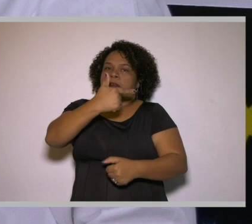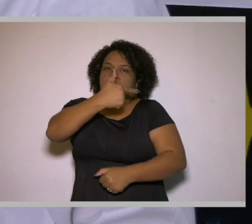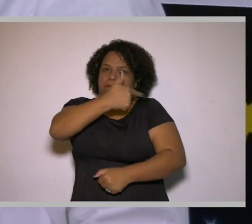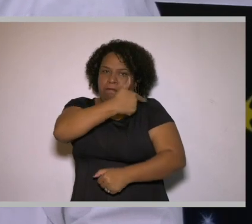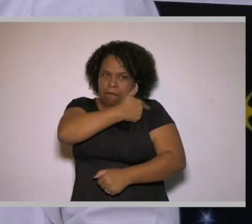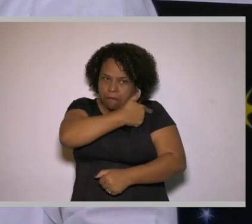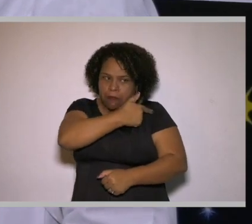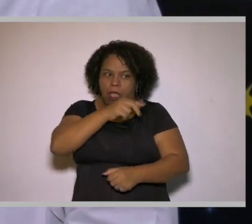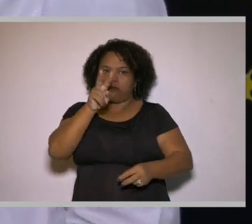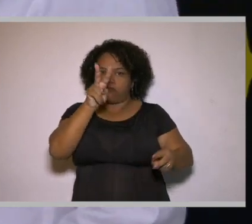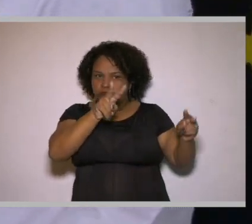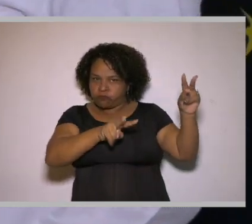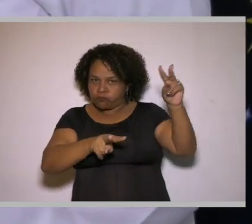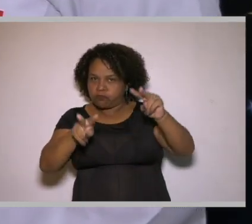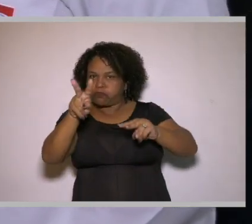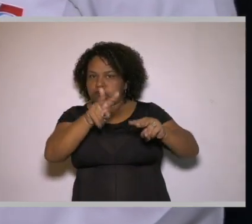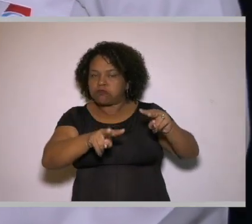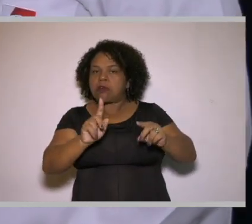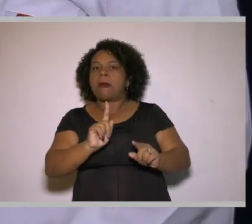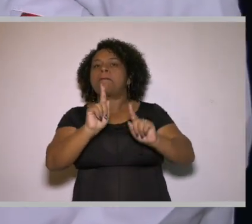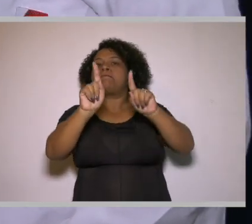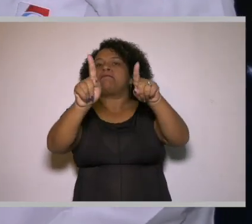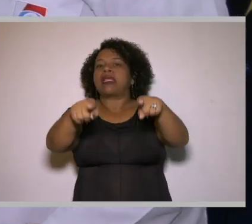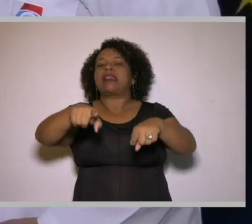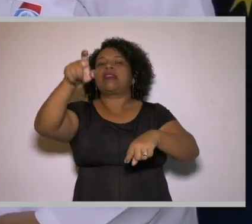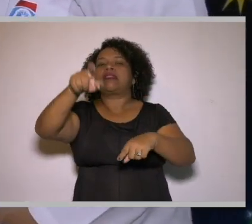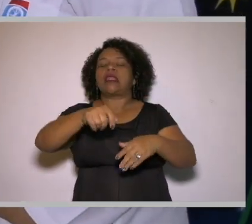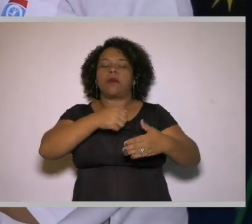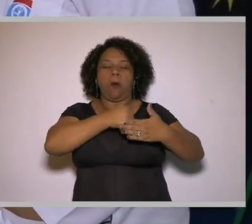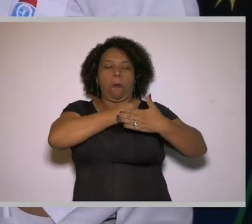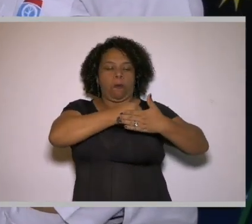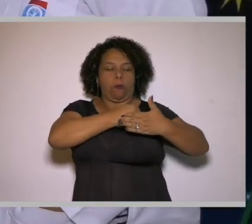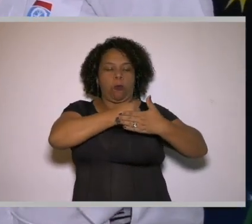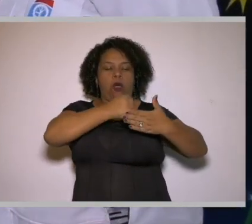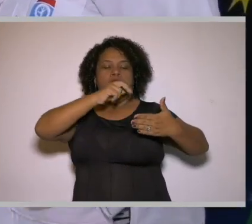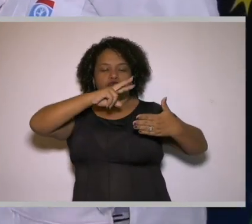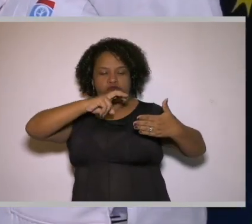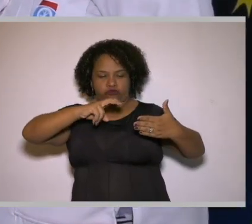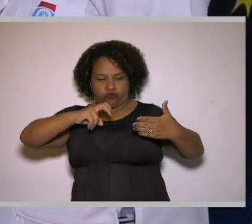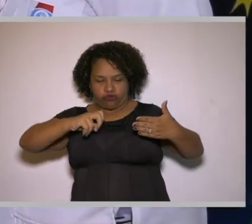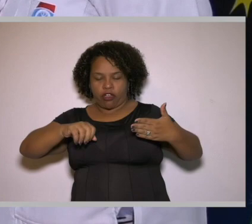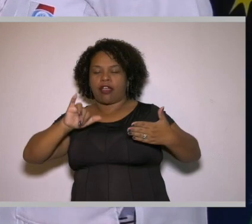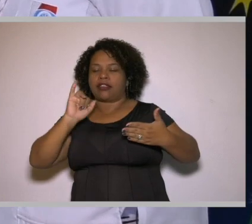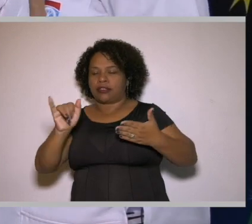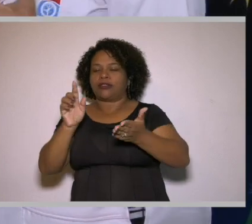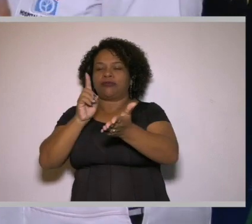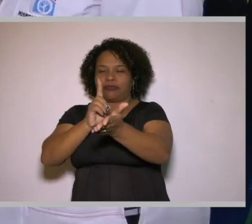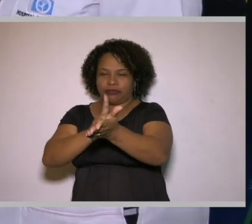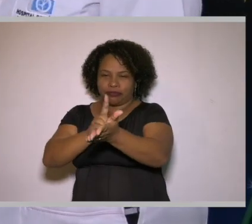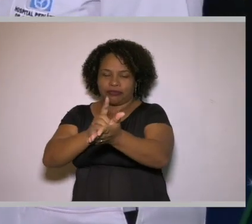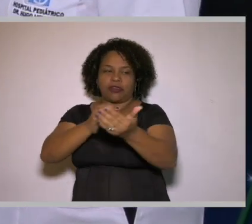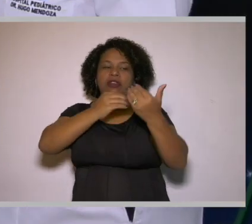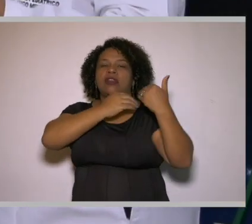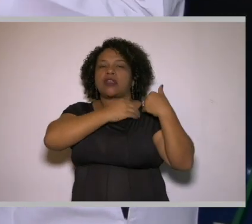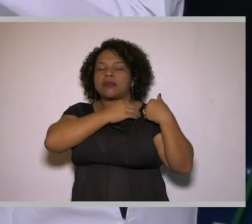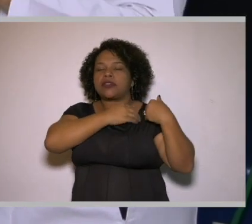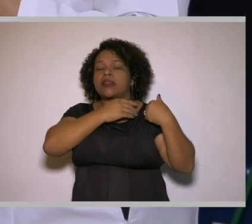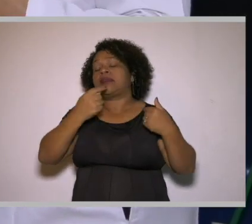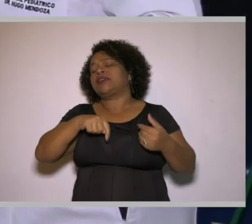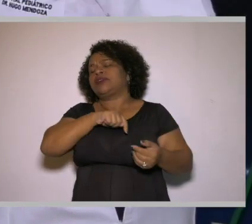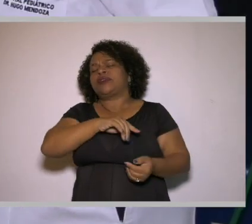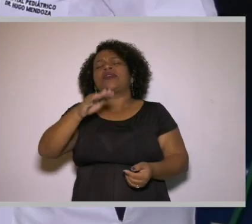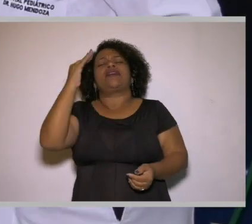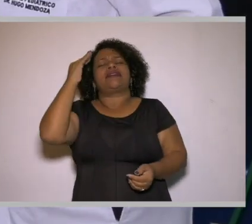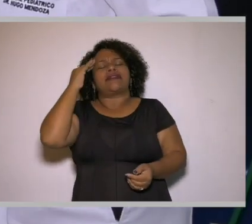ninguna patología de base. Y nosotros conocer el niño en todos sus sentidos, entonces mandarle a hacer los laboratorios